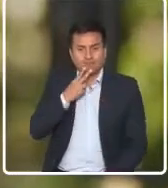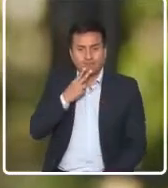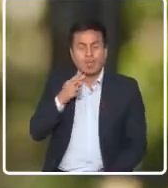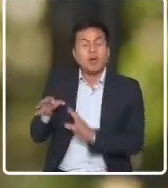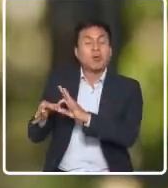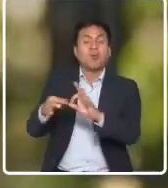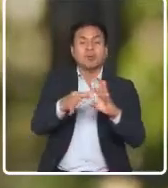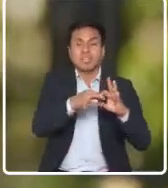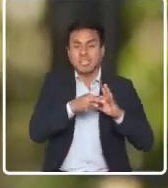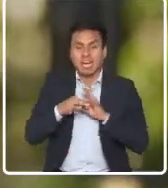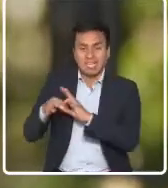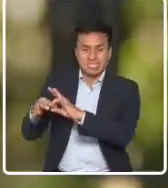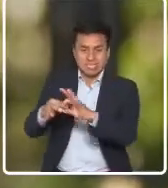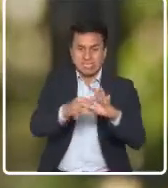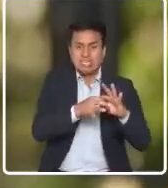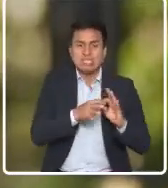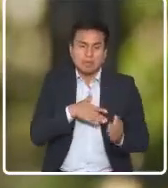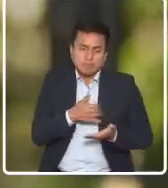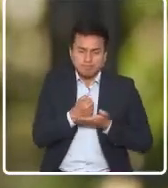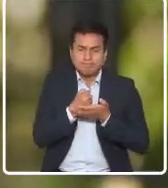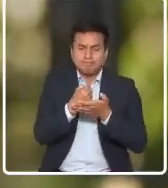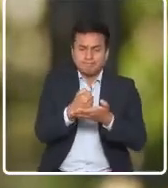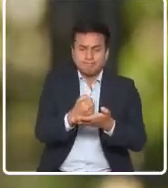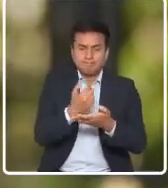la unidad y la solidaridad.